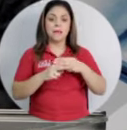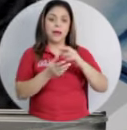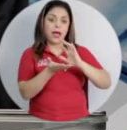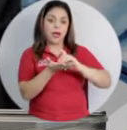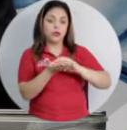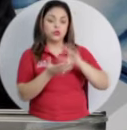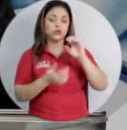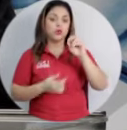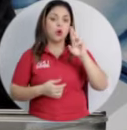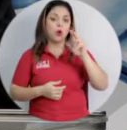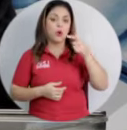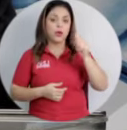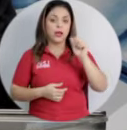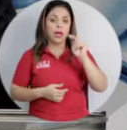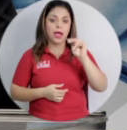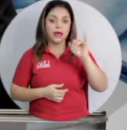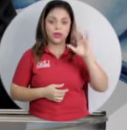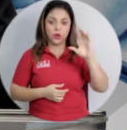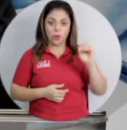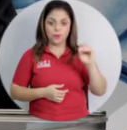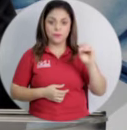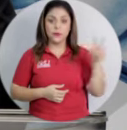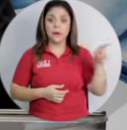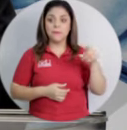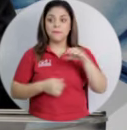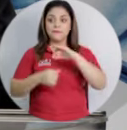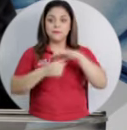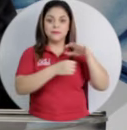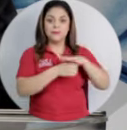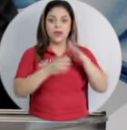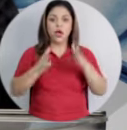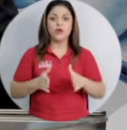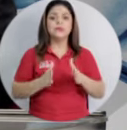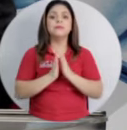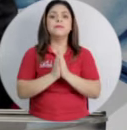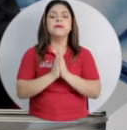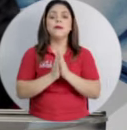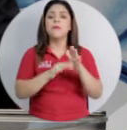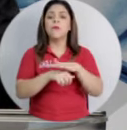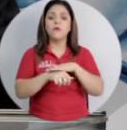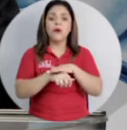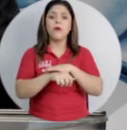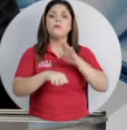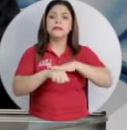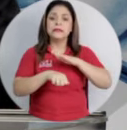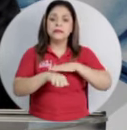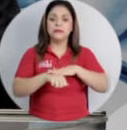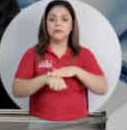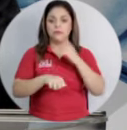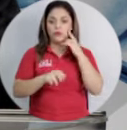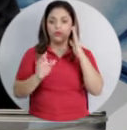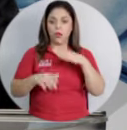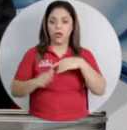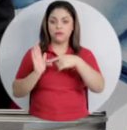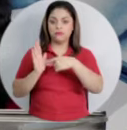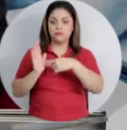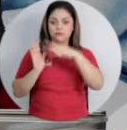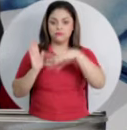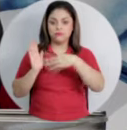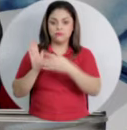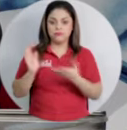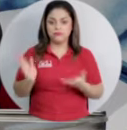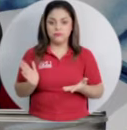nuestros productores están pidiendo a gritos que les den espacio. No estamos viendo en la agenda nacional